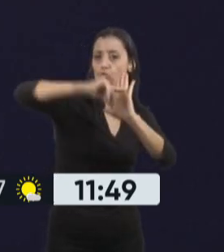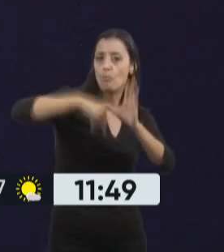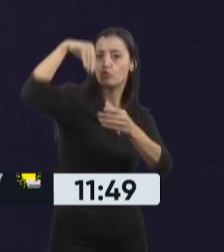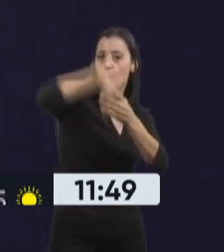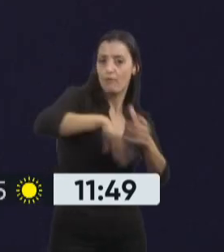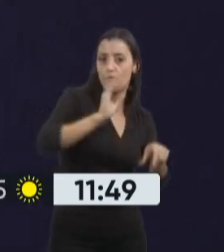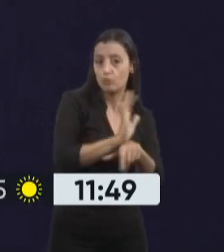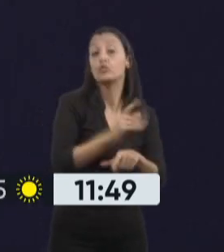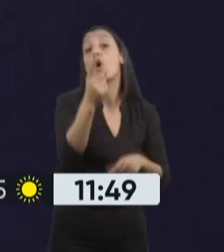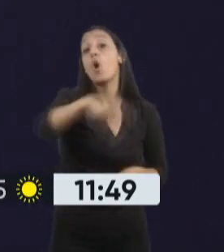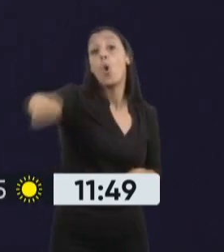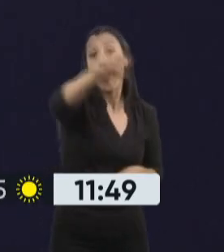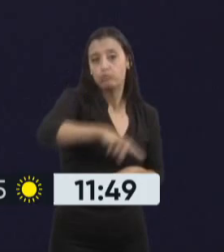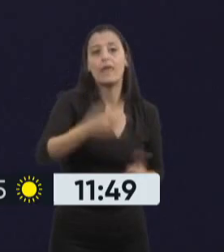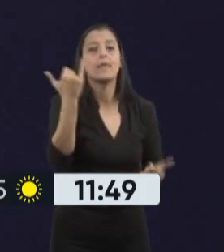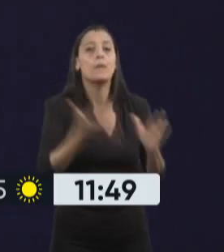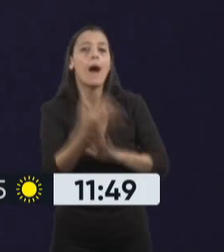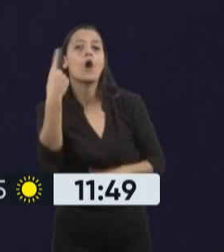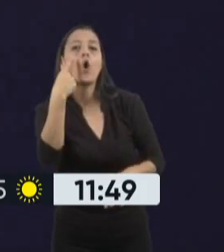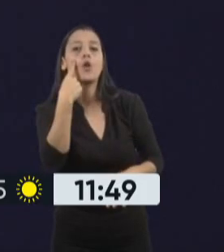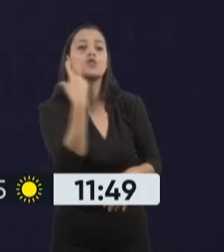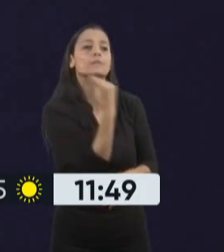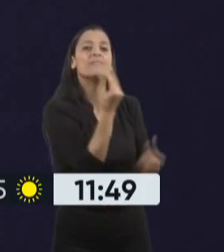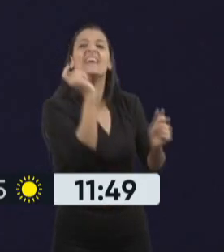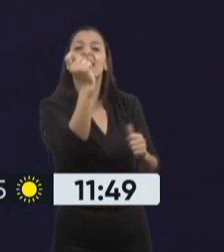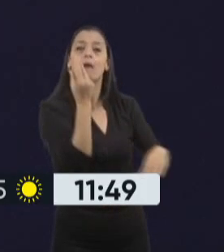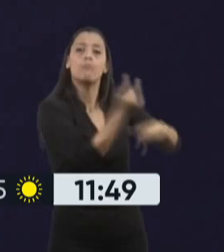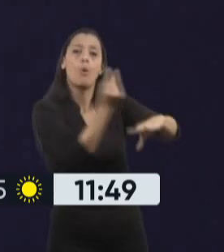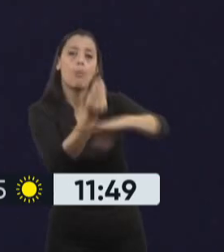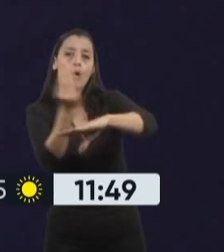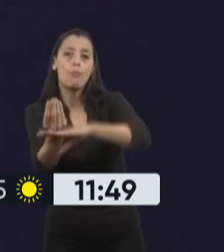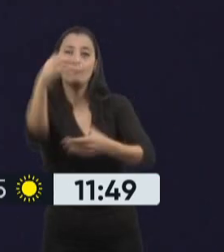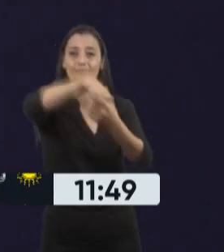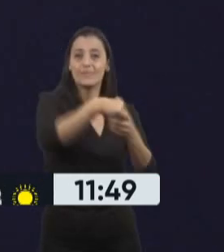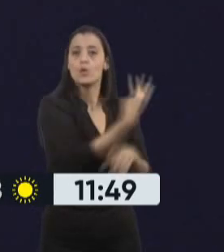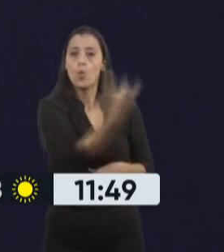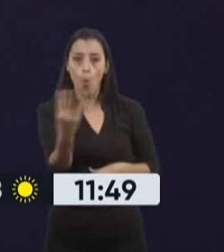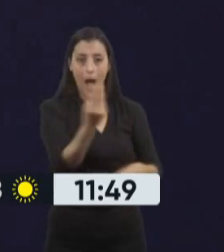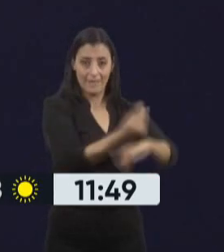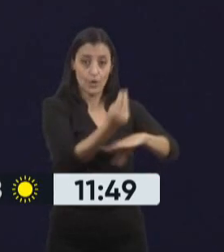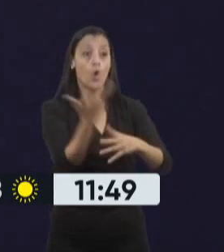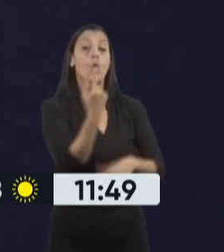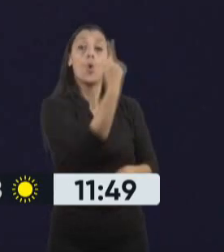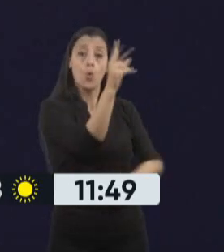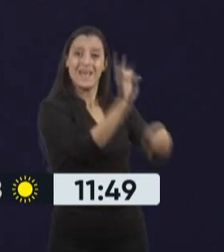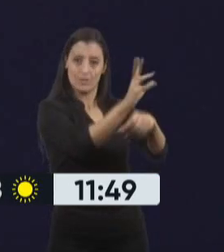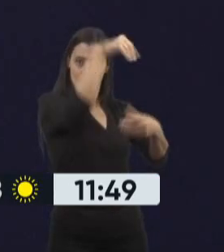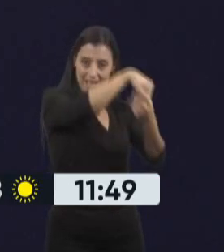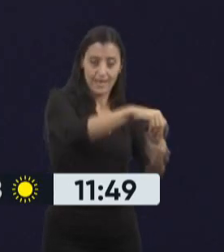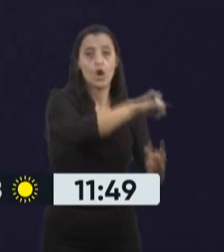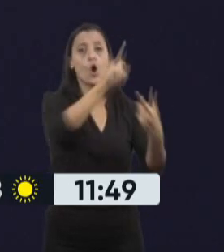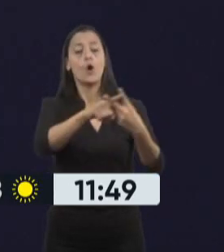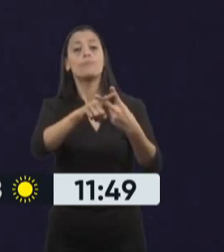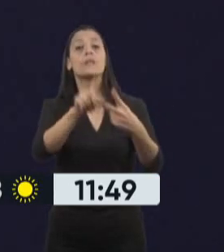irán conociendo quiénes van a cada una de las divisiones o de las agencias, que básicamente una es para seguridad interior, otra es para